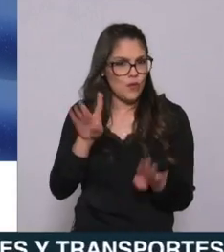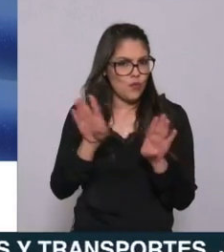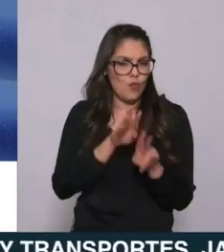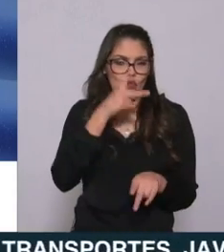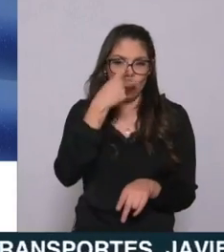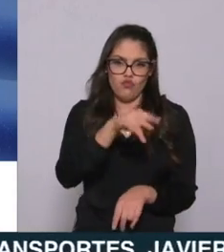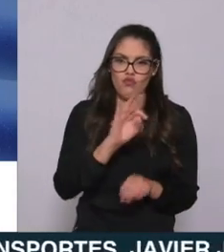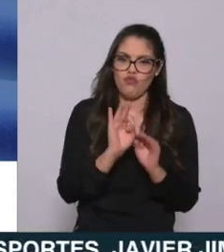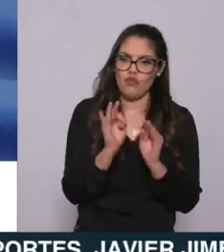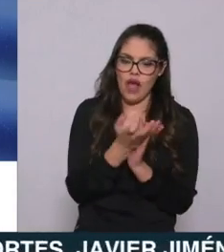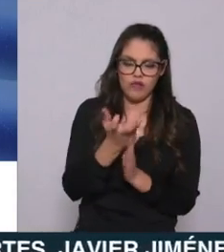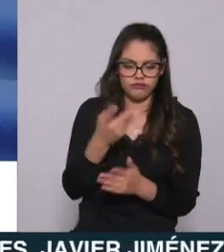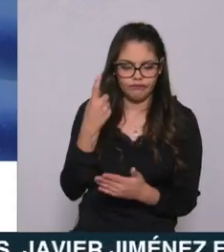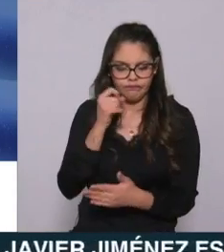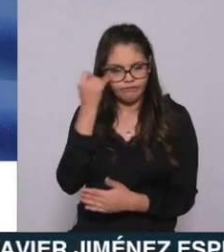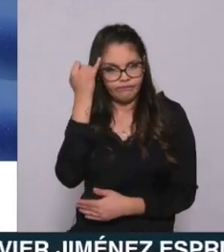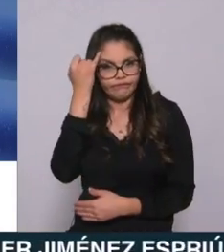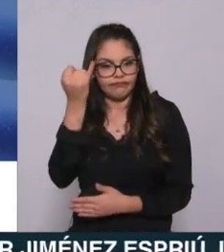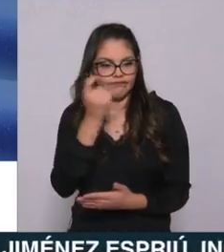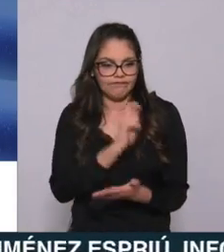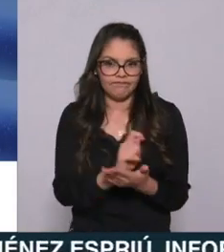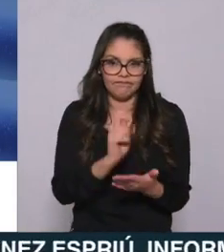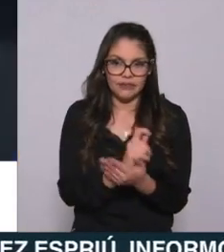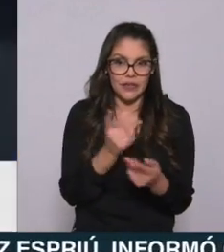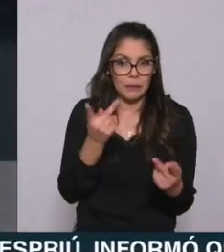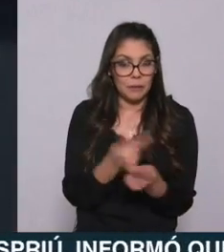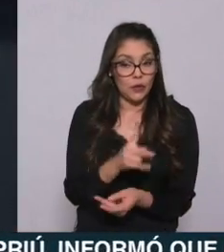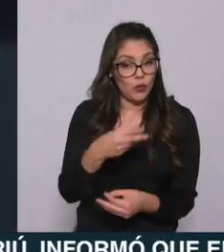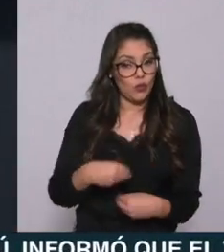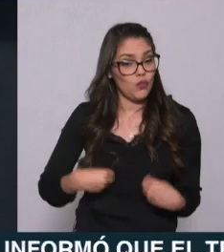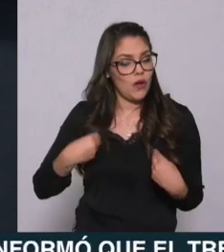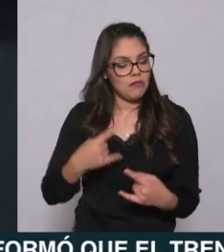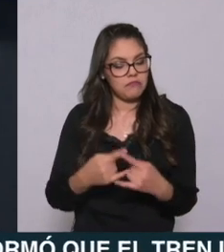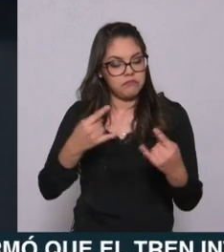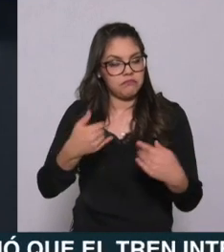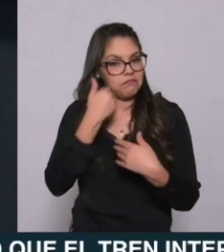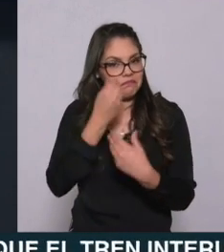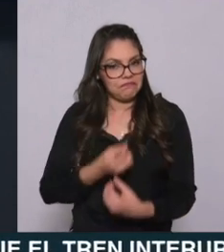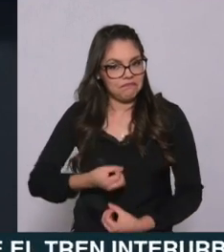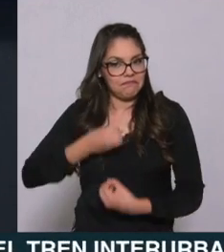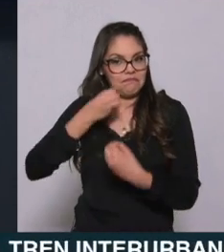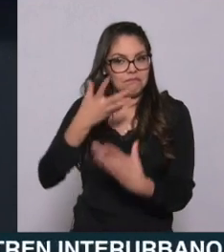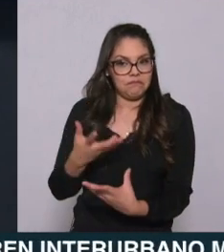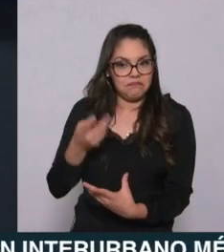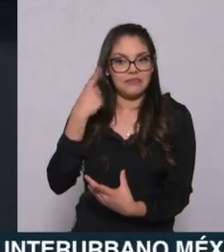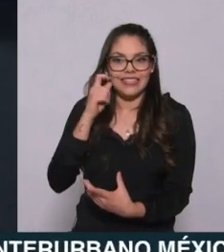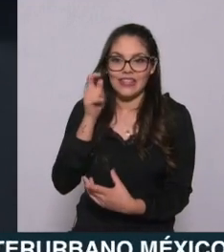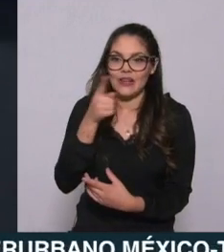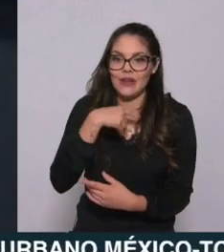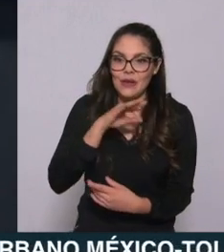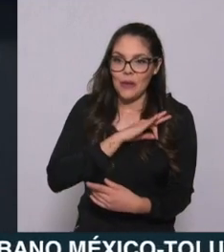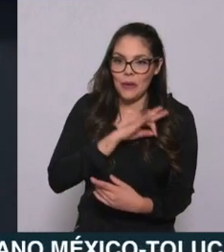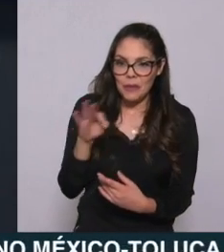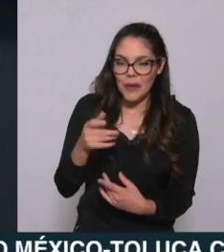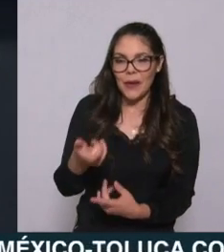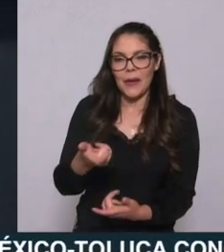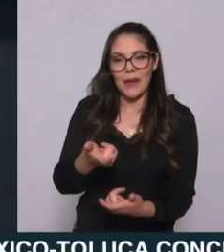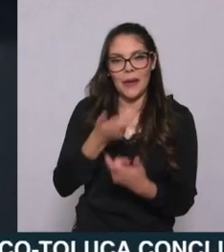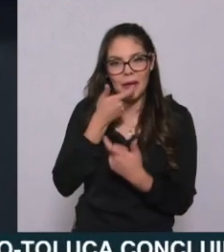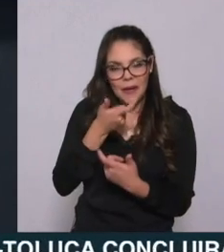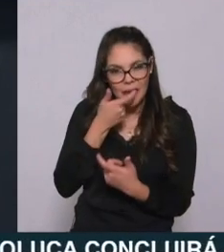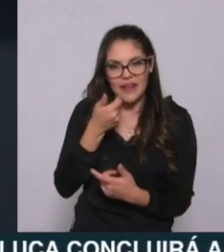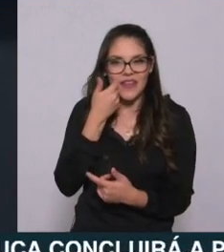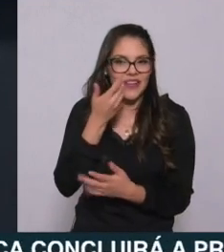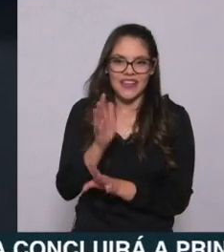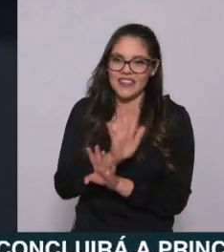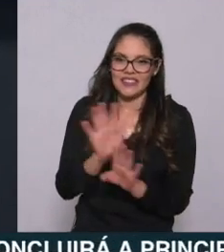los escribieron, son situaciones de su propia vida que quieren dar a conocer y que, bueno, ya sea para que ustedes se vayan a reír con ellos o de ellos, como